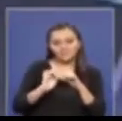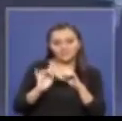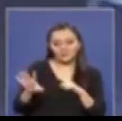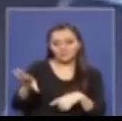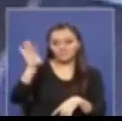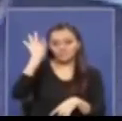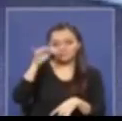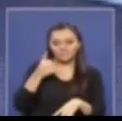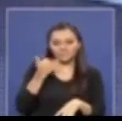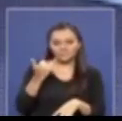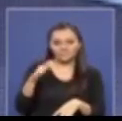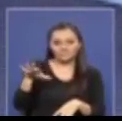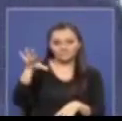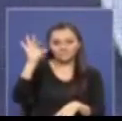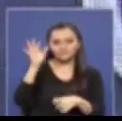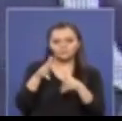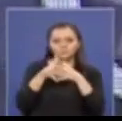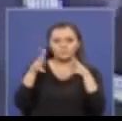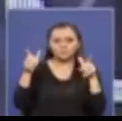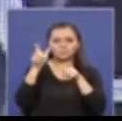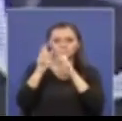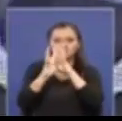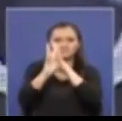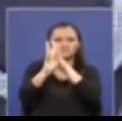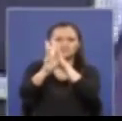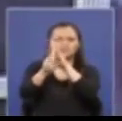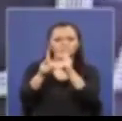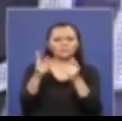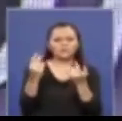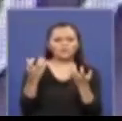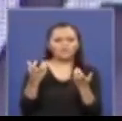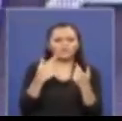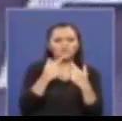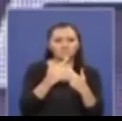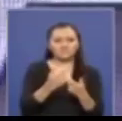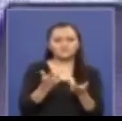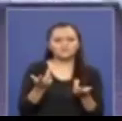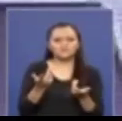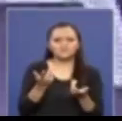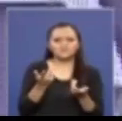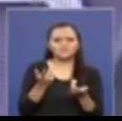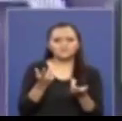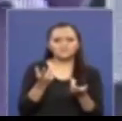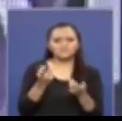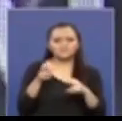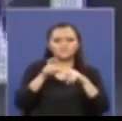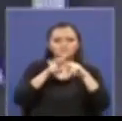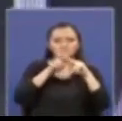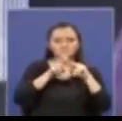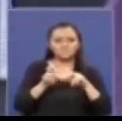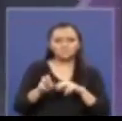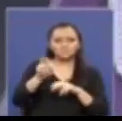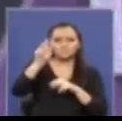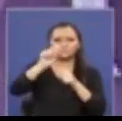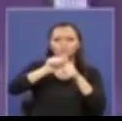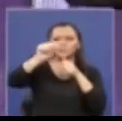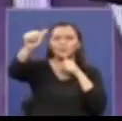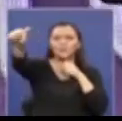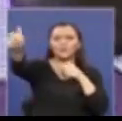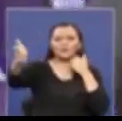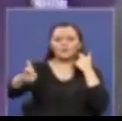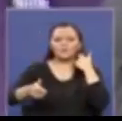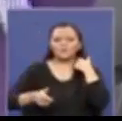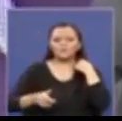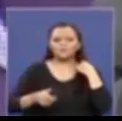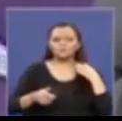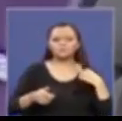cuenta afuera. Hay una inmensa cola de gente que quiere entrar. Y le están haciendo entrar y le están dejando que, en los graderíos. Pero eso es demasiado lejos.